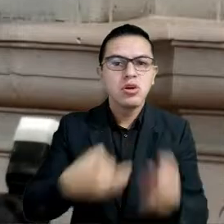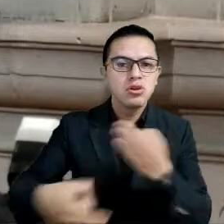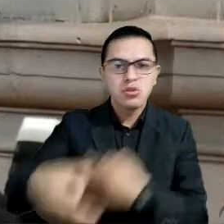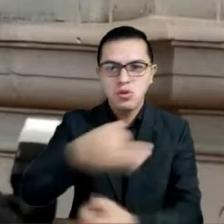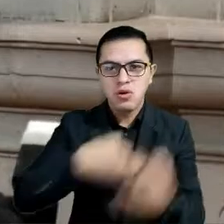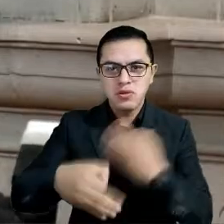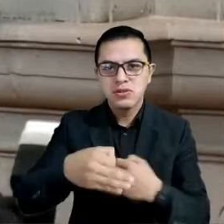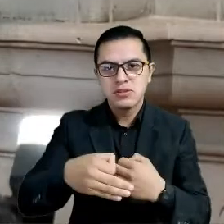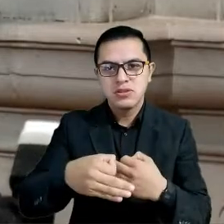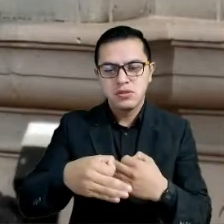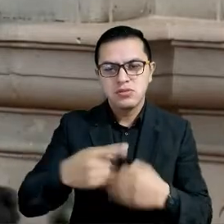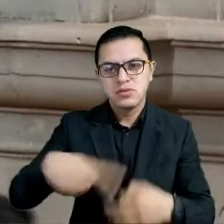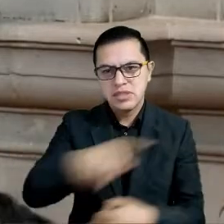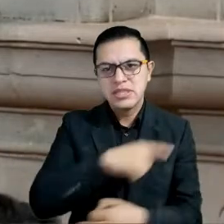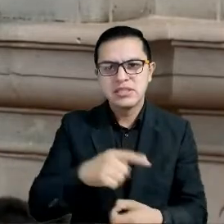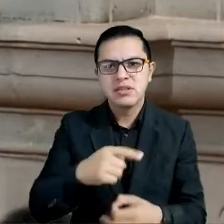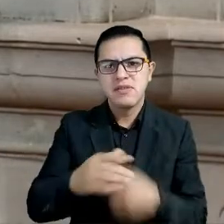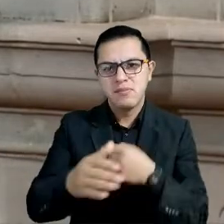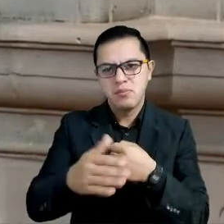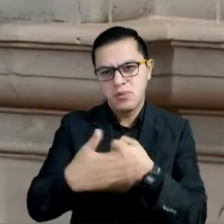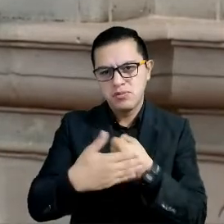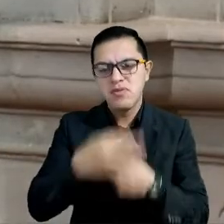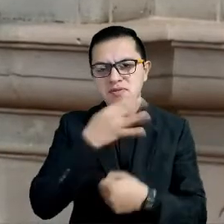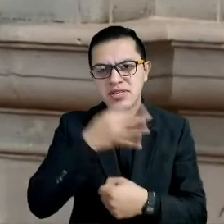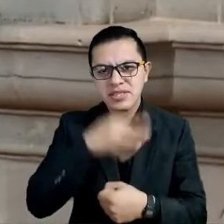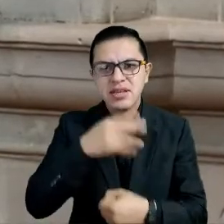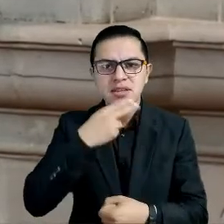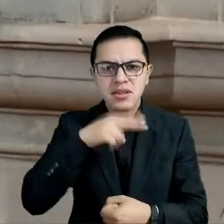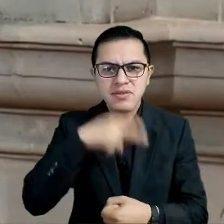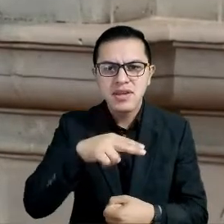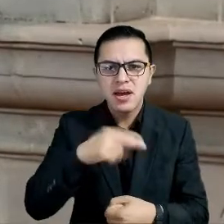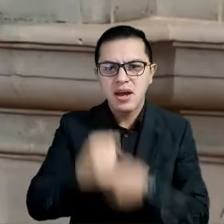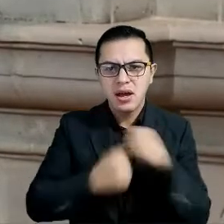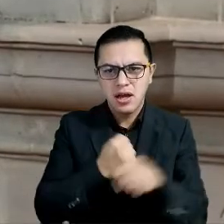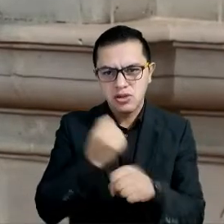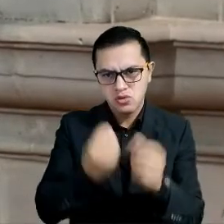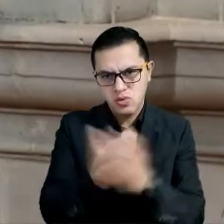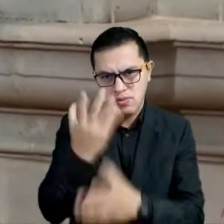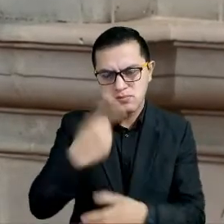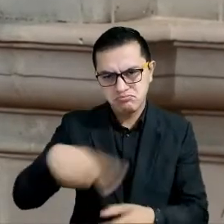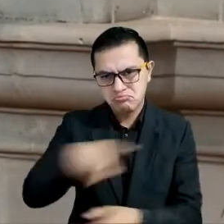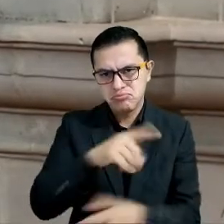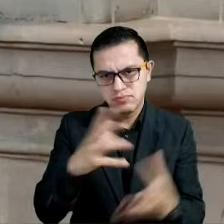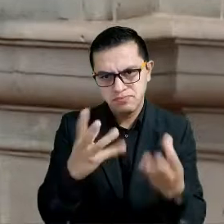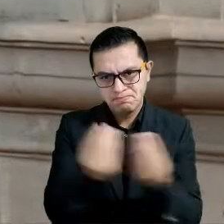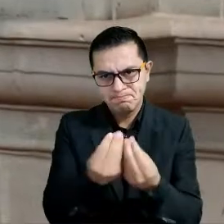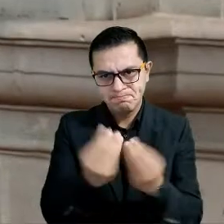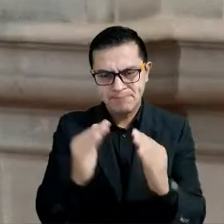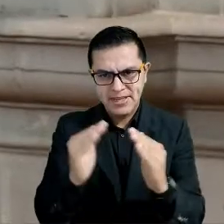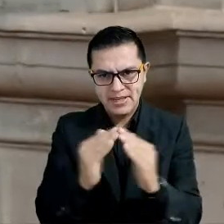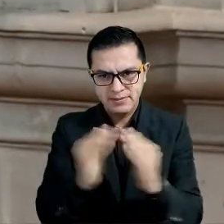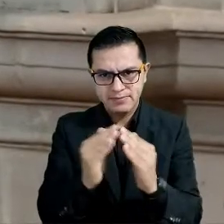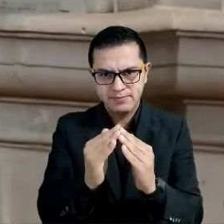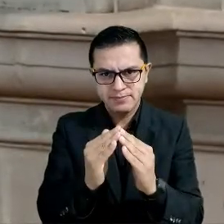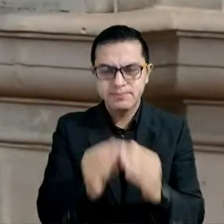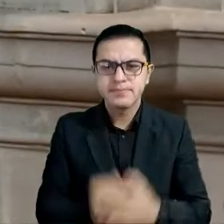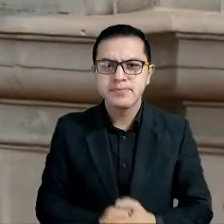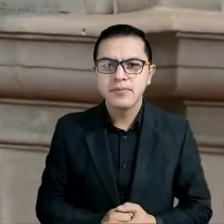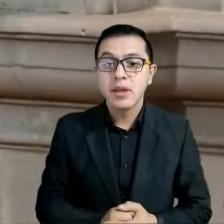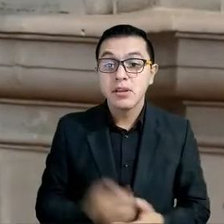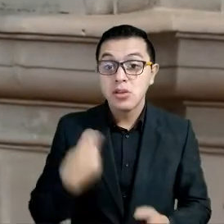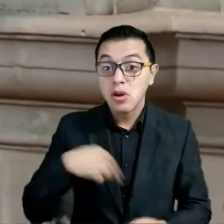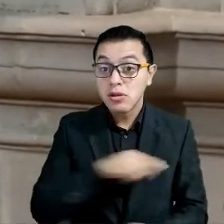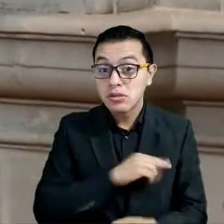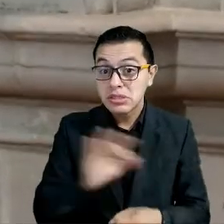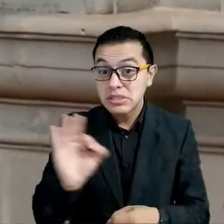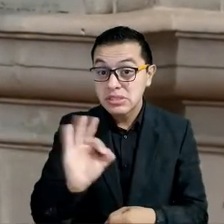feliz Navidad, un feliz Año Nuevo en sus hogares y que, si no volvemos a coincidir, porque casi